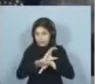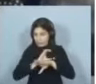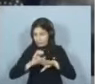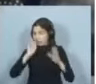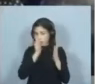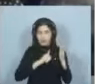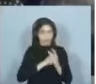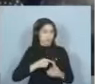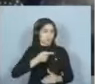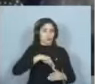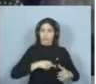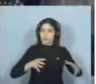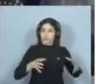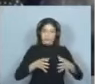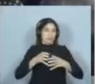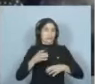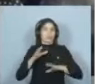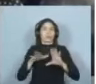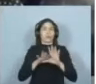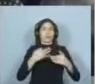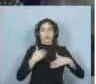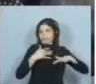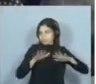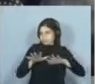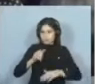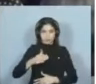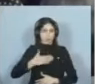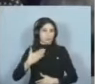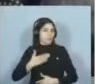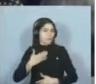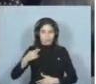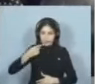de garantías colectivas. Además, instamos a que las nominaciones